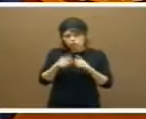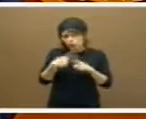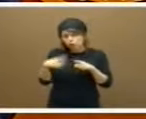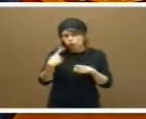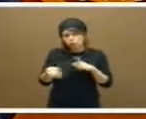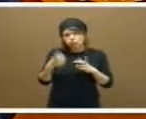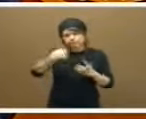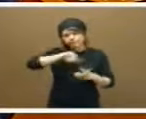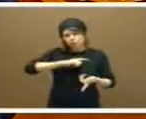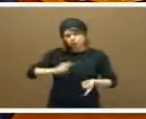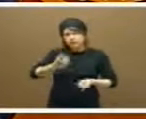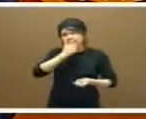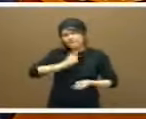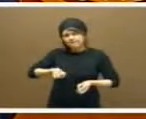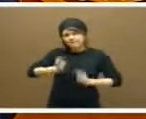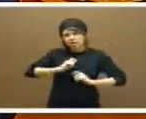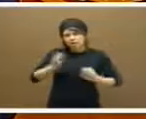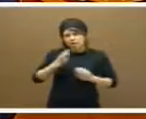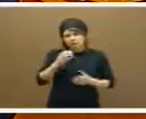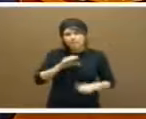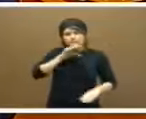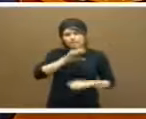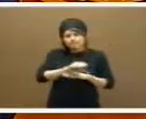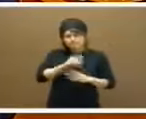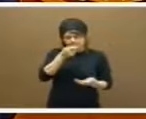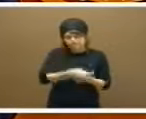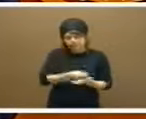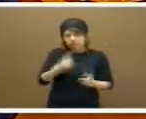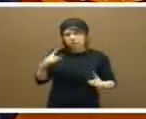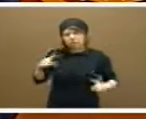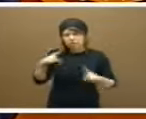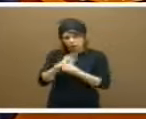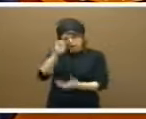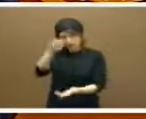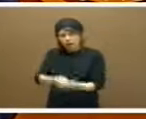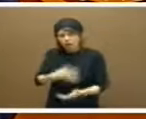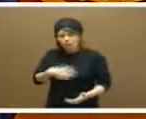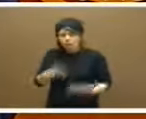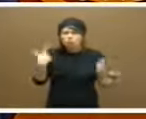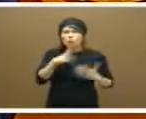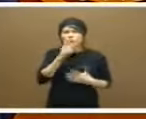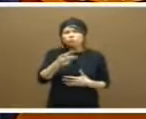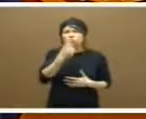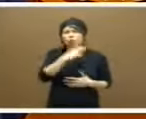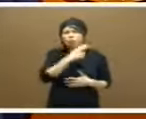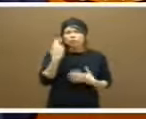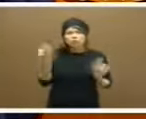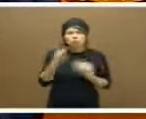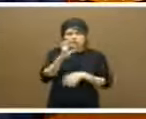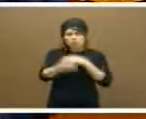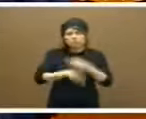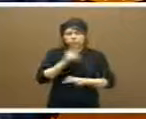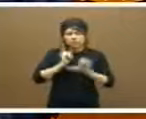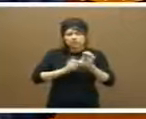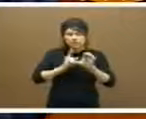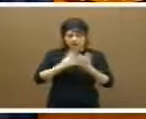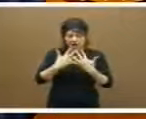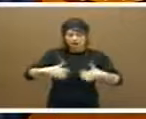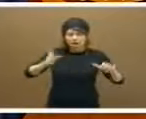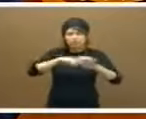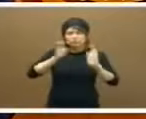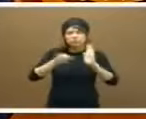nos facilite el que esa paga extraordinaria se pueda pagar. Y para ello necesitamos un compromiso de la Asamblea de Extremadura, de la Cámara,